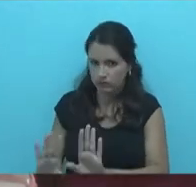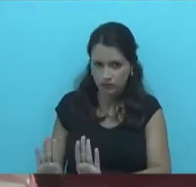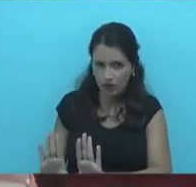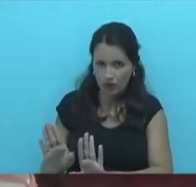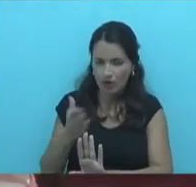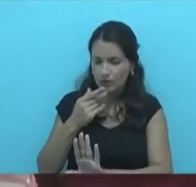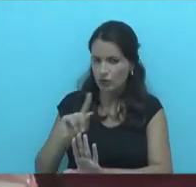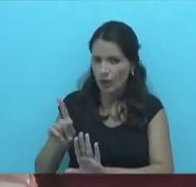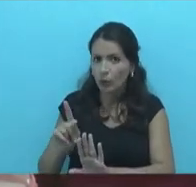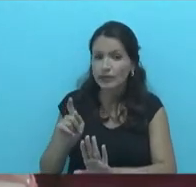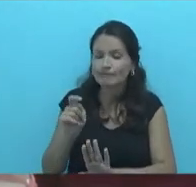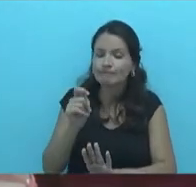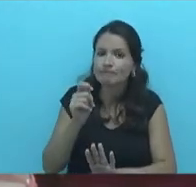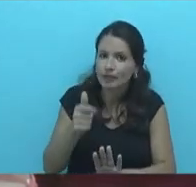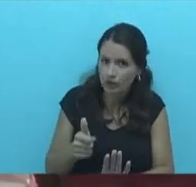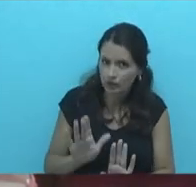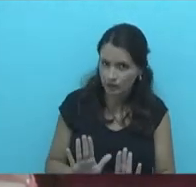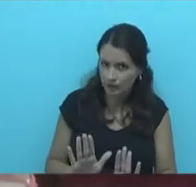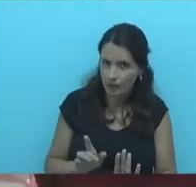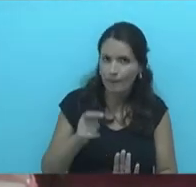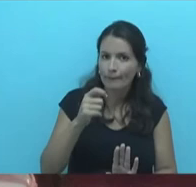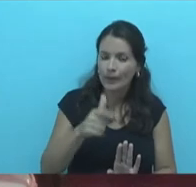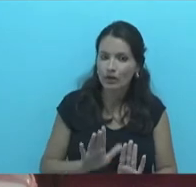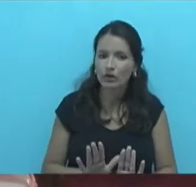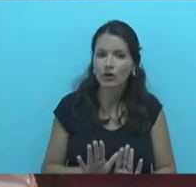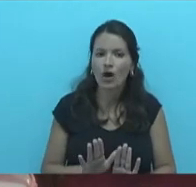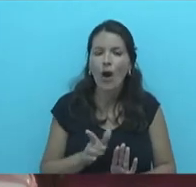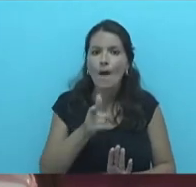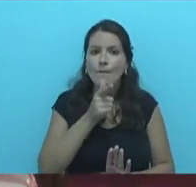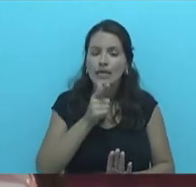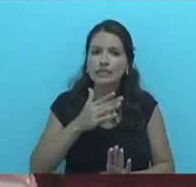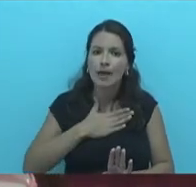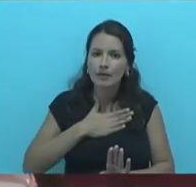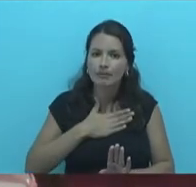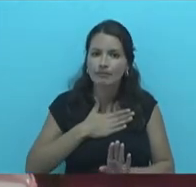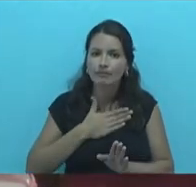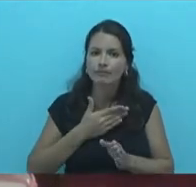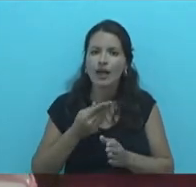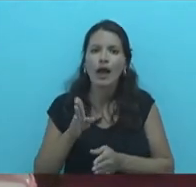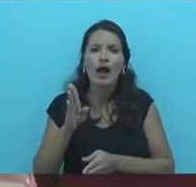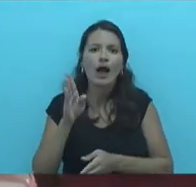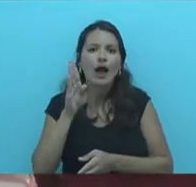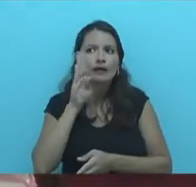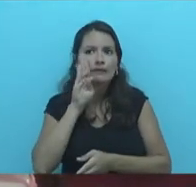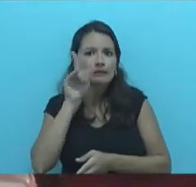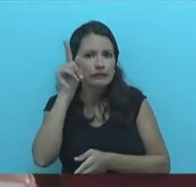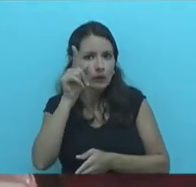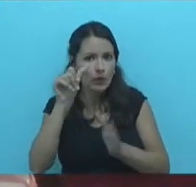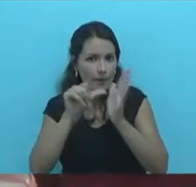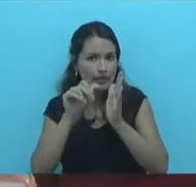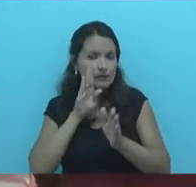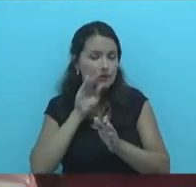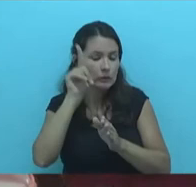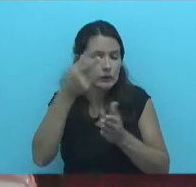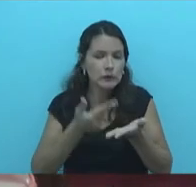básicamente creo que de nuevo Estados Unidos mete la cola, como la metió en contra